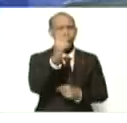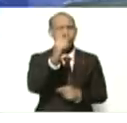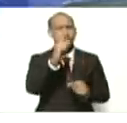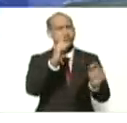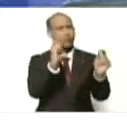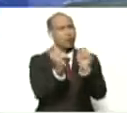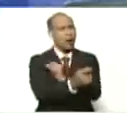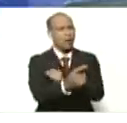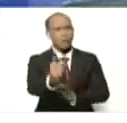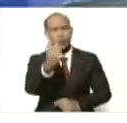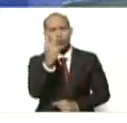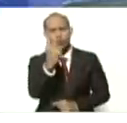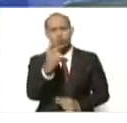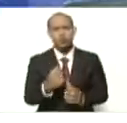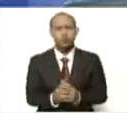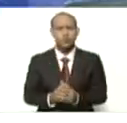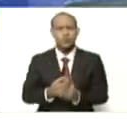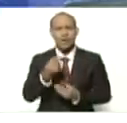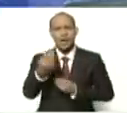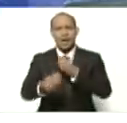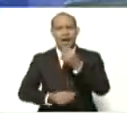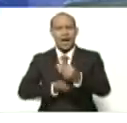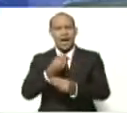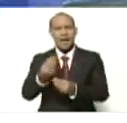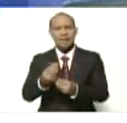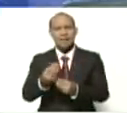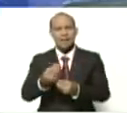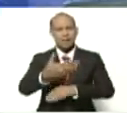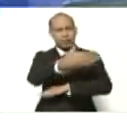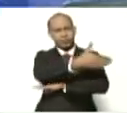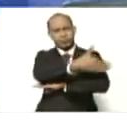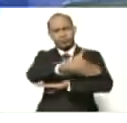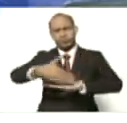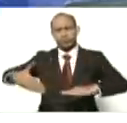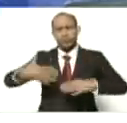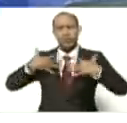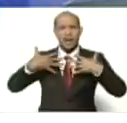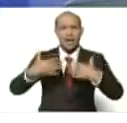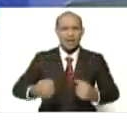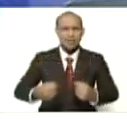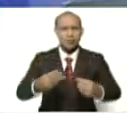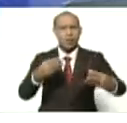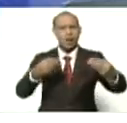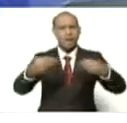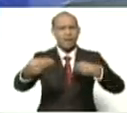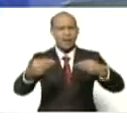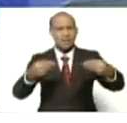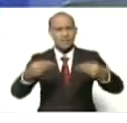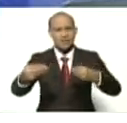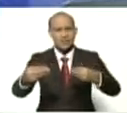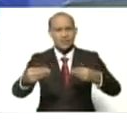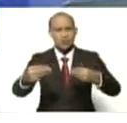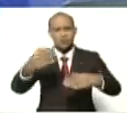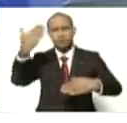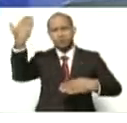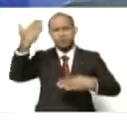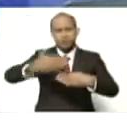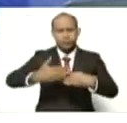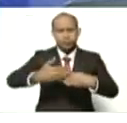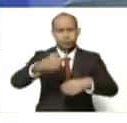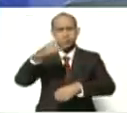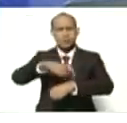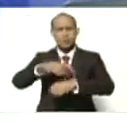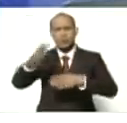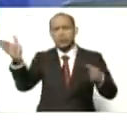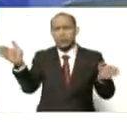vamos a declarar un cerco sanitario y una flexibilización ilimitada y parcial